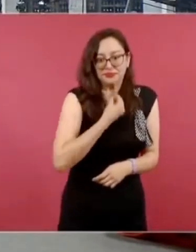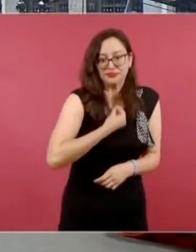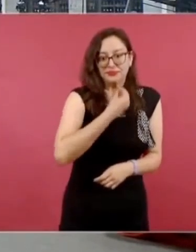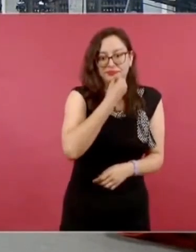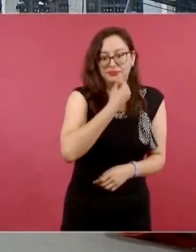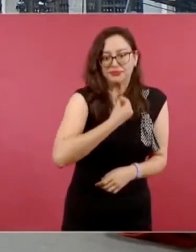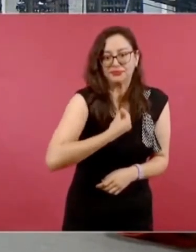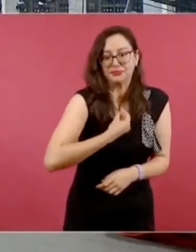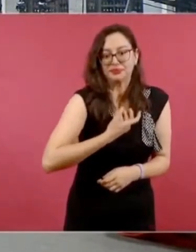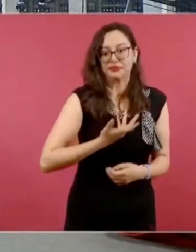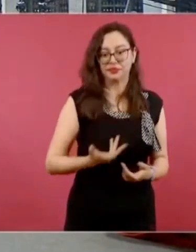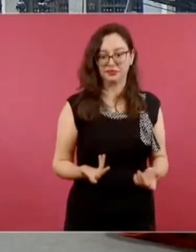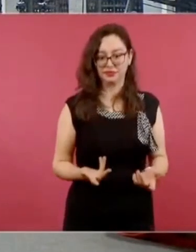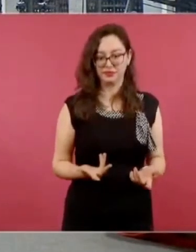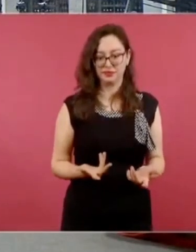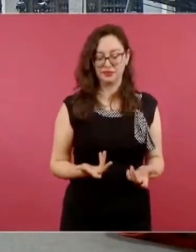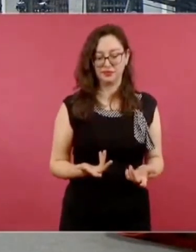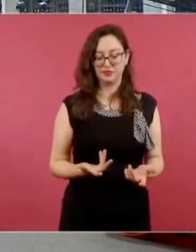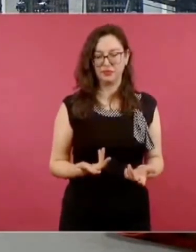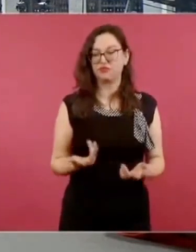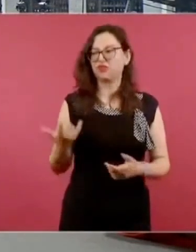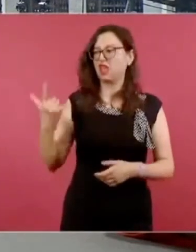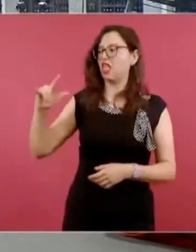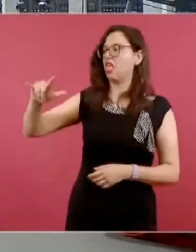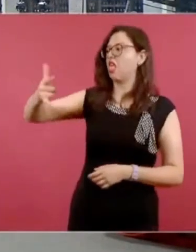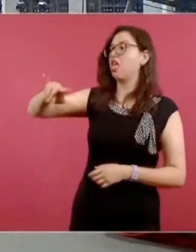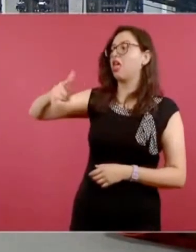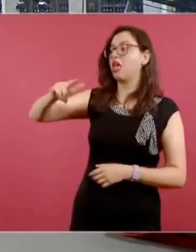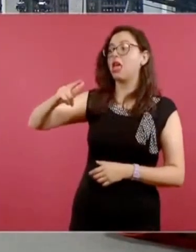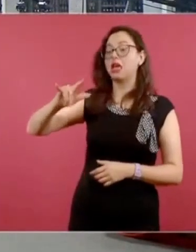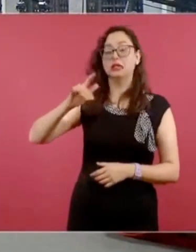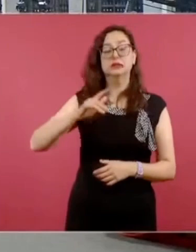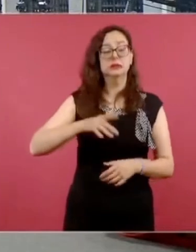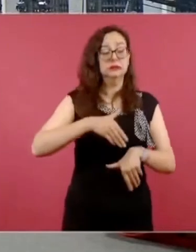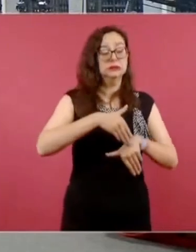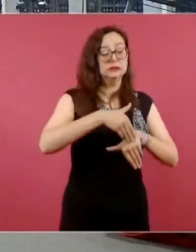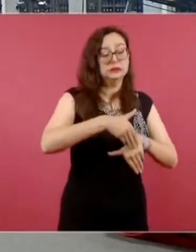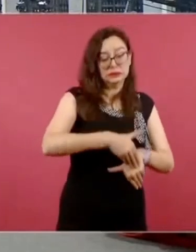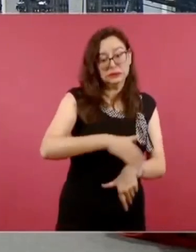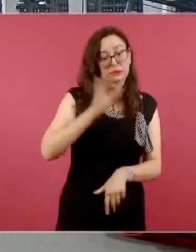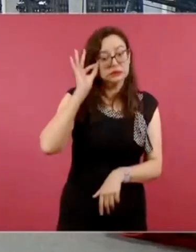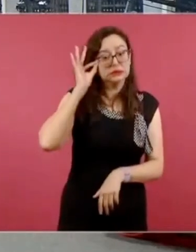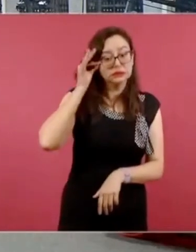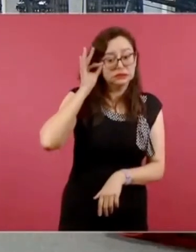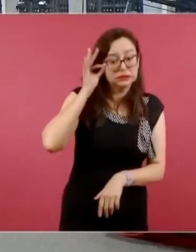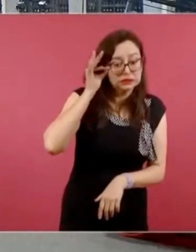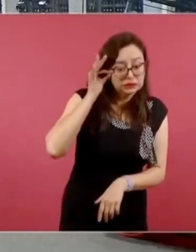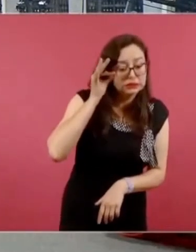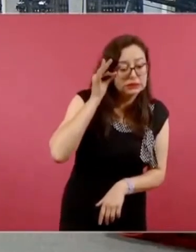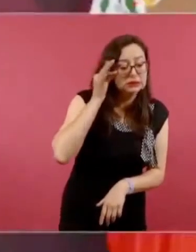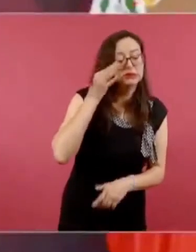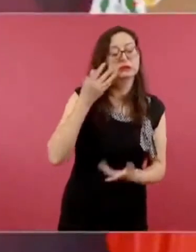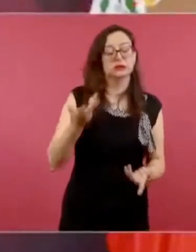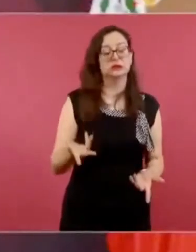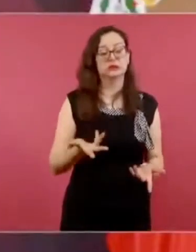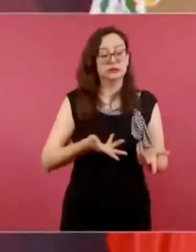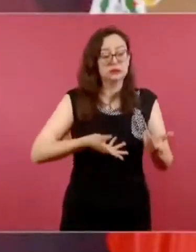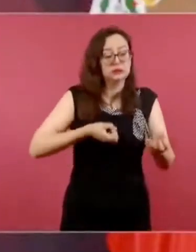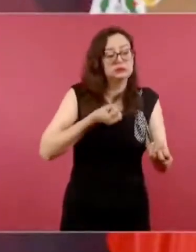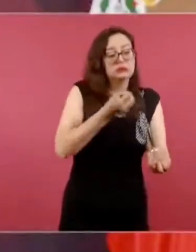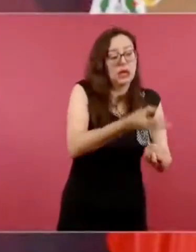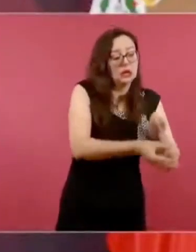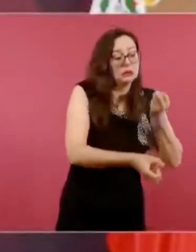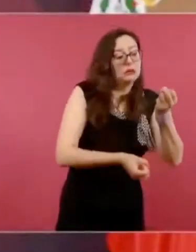o se convierte en títere, en pelele, no representa a todo el pueblo, ya